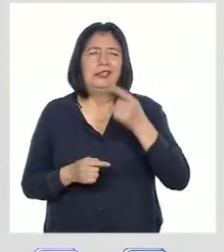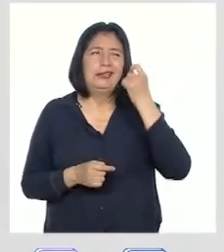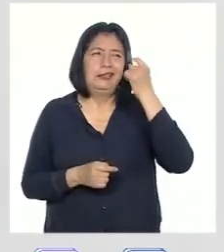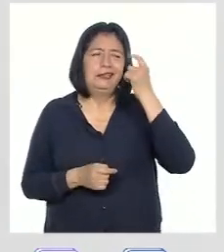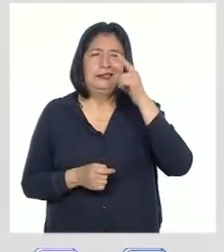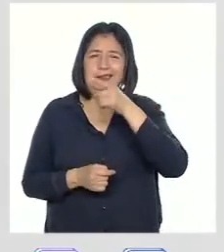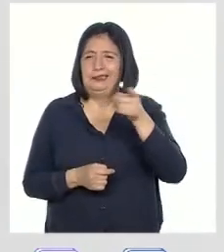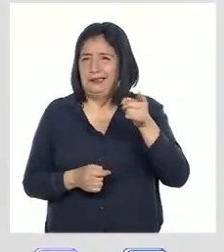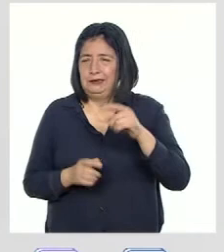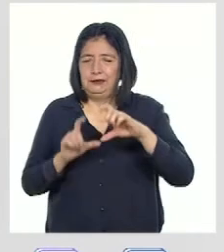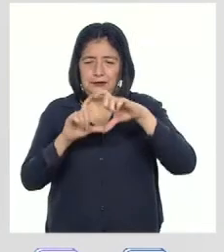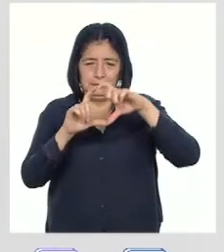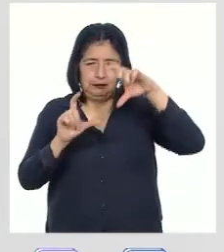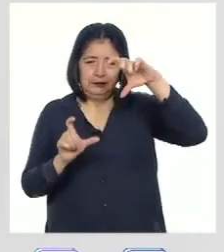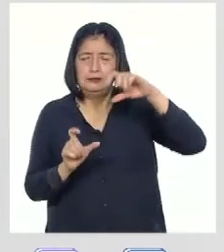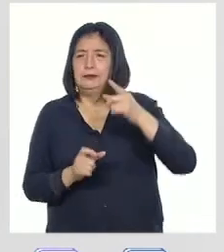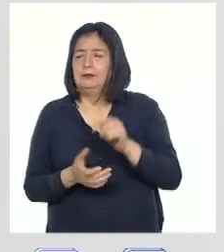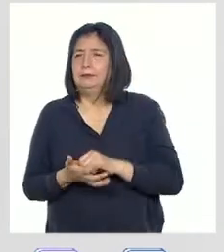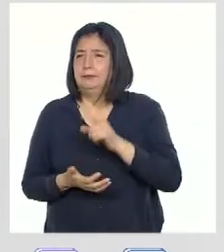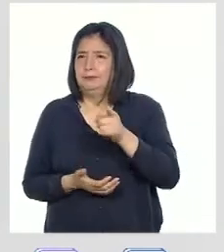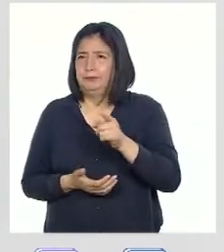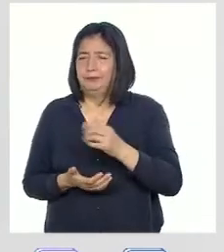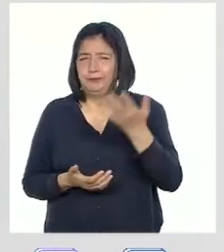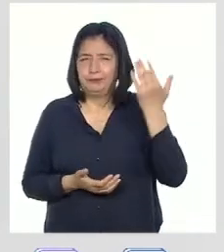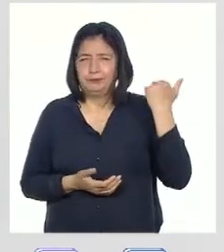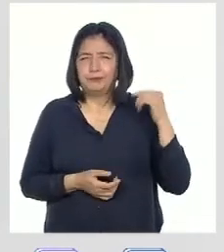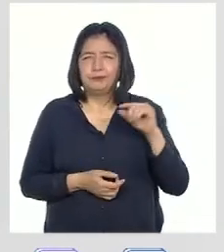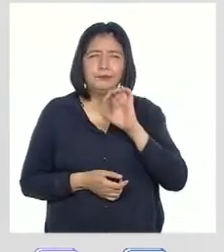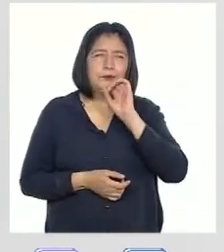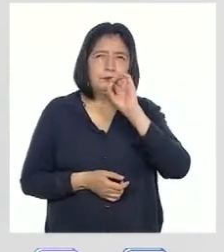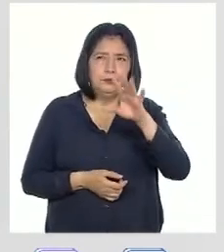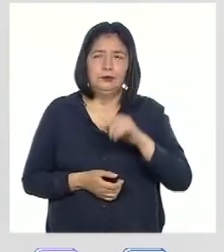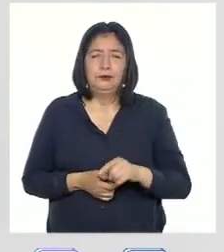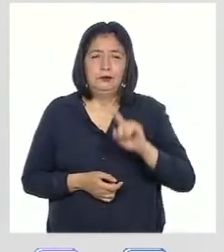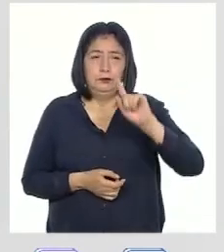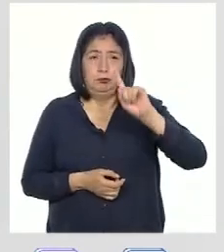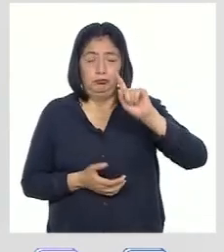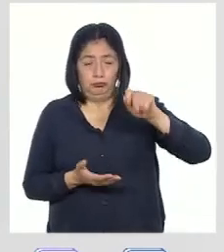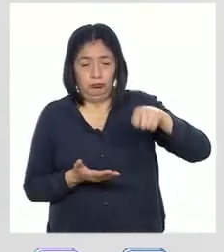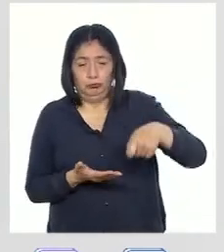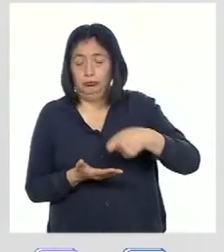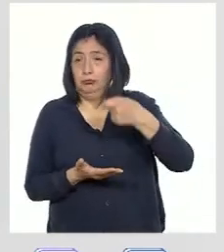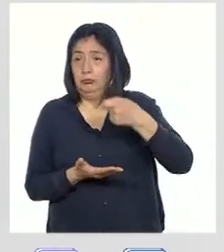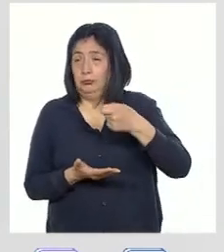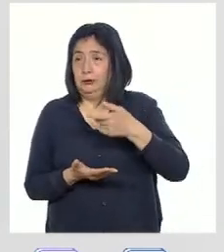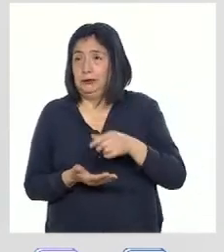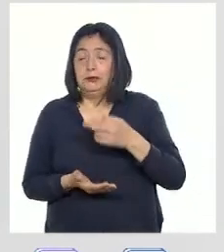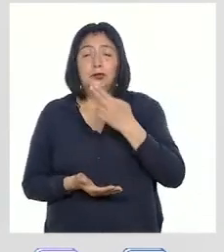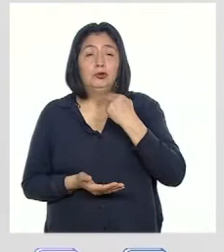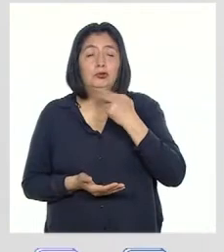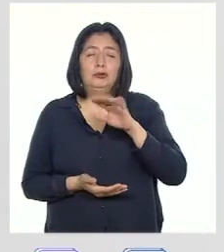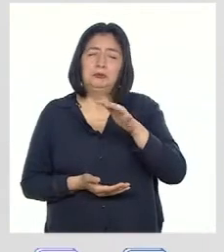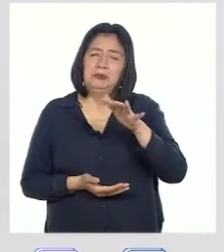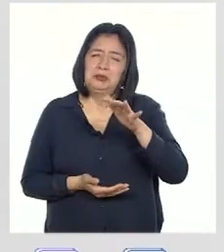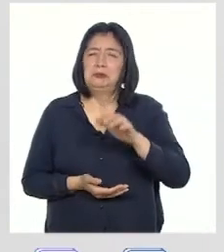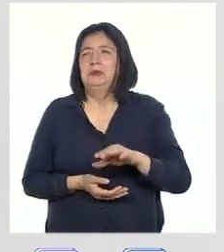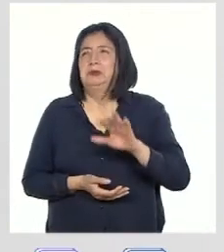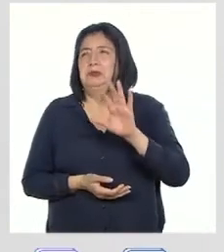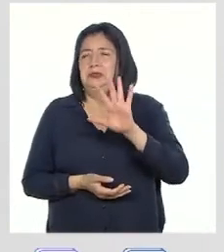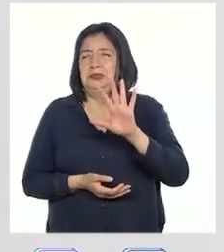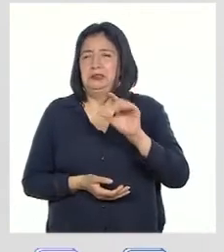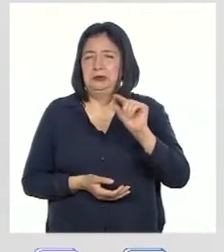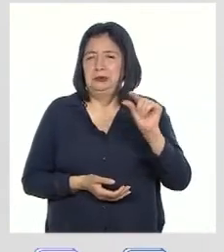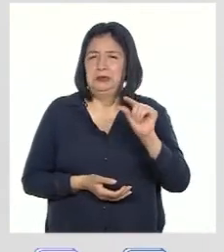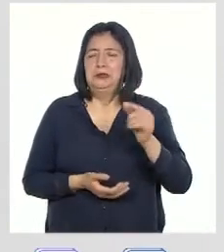interpretar estas etiquetas. Hace unos minutos mencionamos que una cucharadita de azúcar de más o menos 5